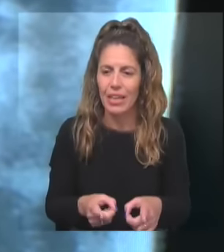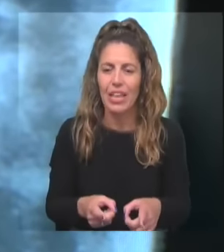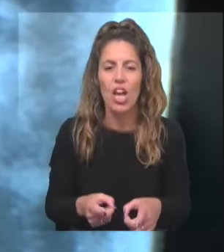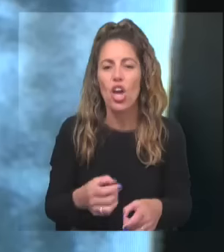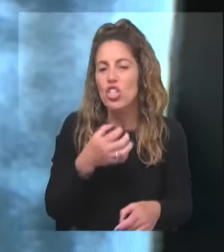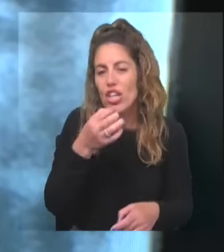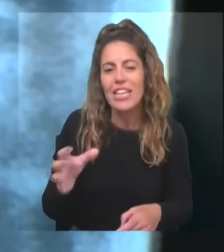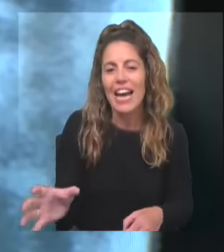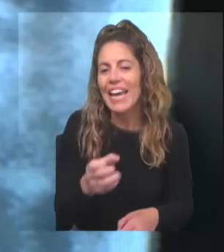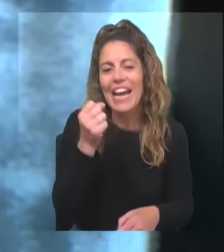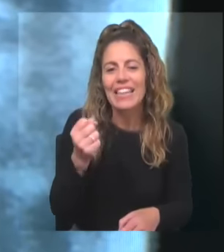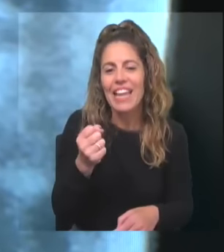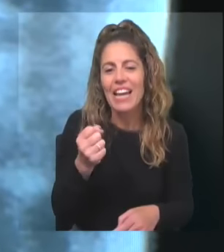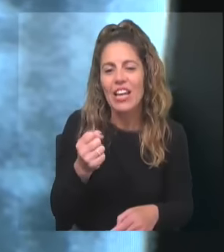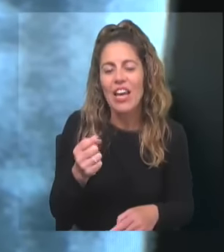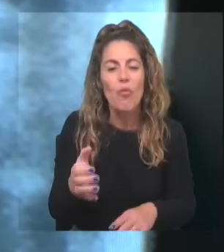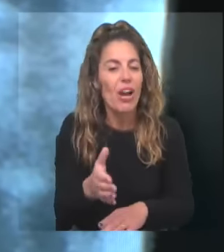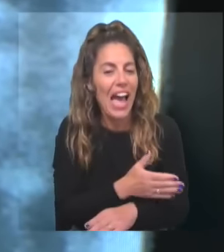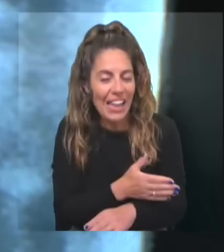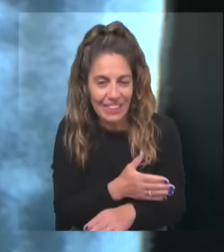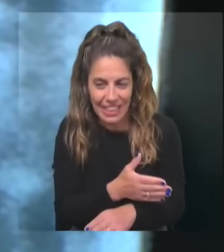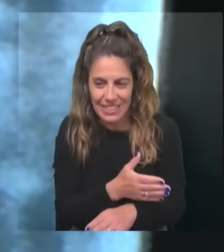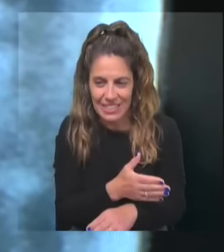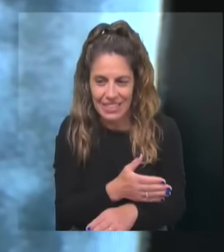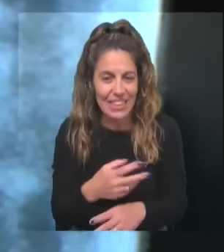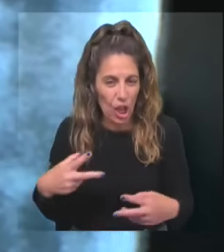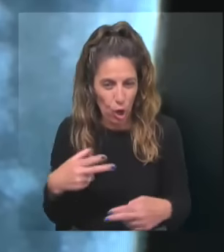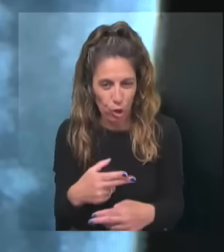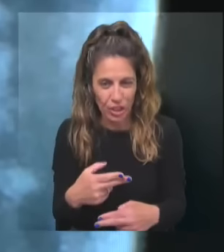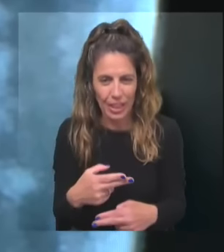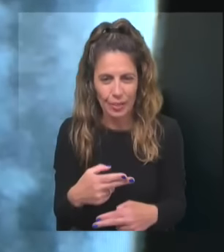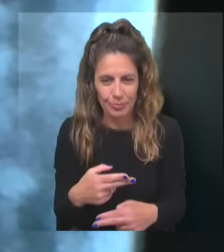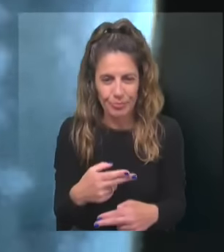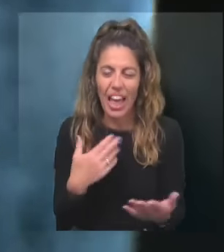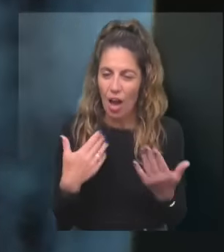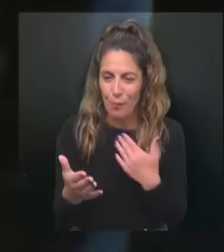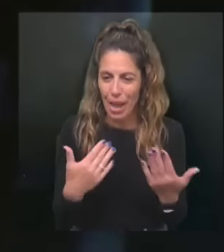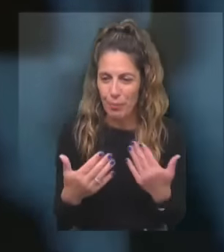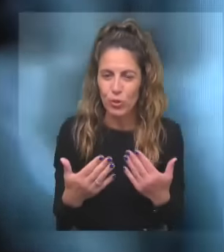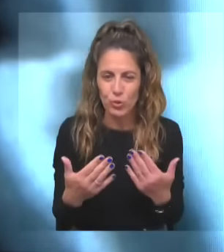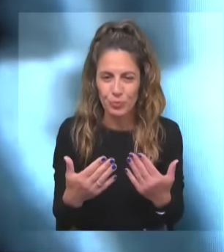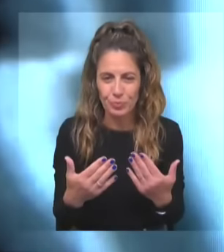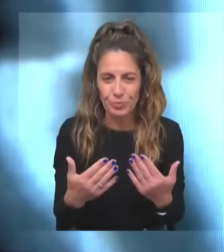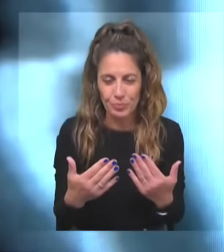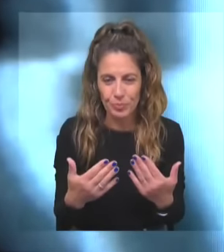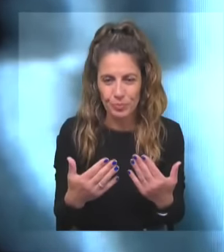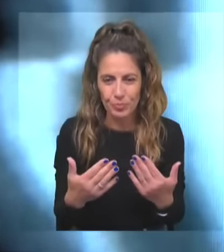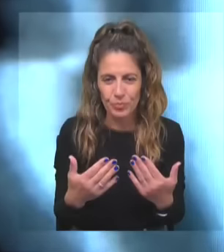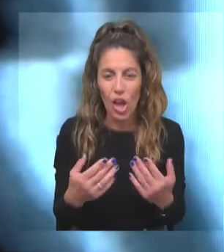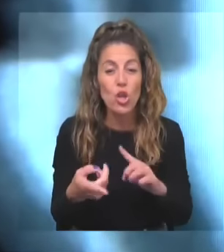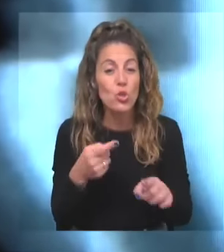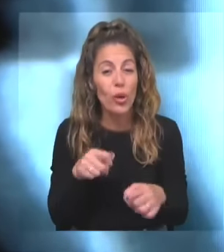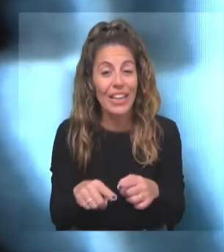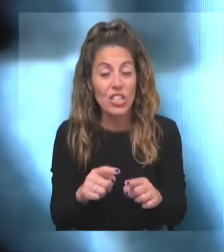quería rescatar una cuestión porque creo que antes del corte hablamos de su relación